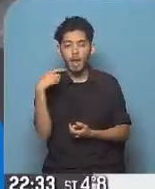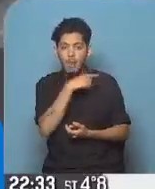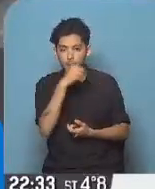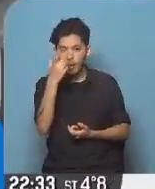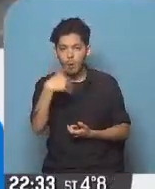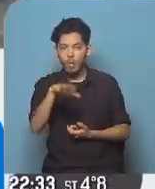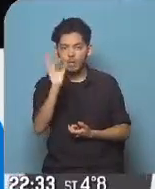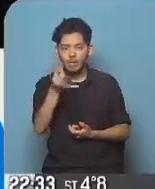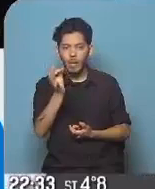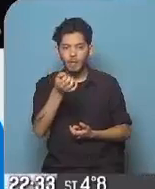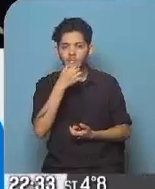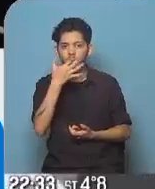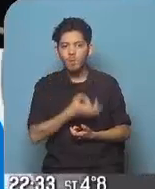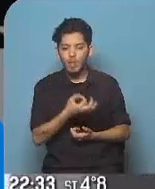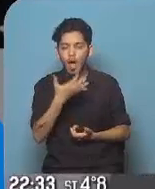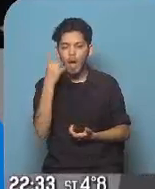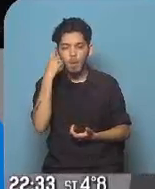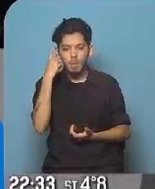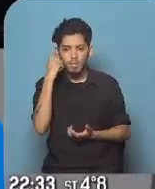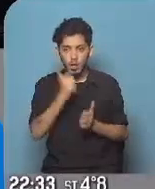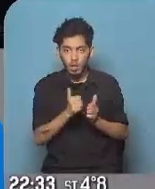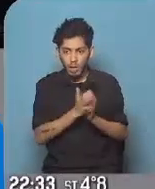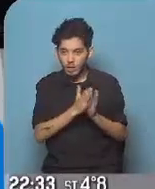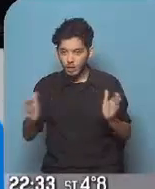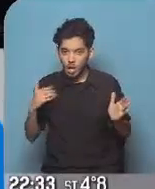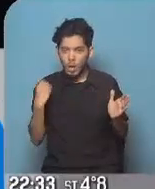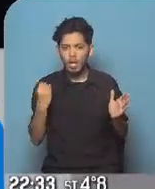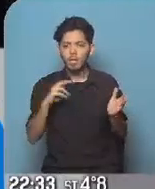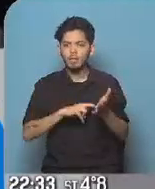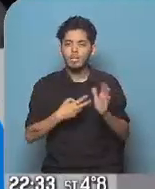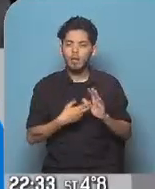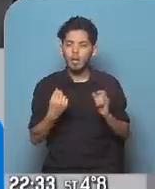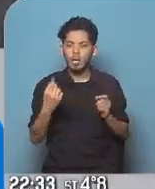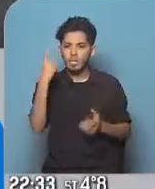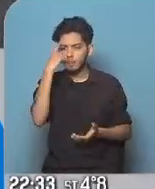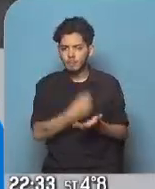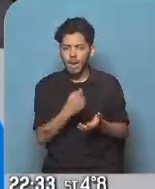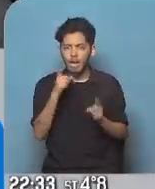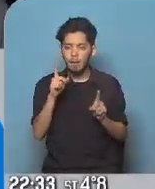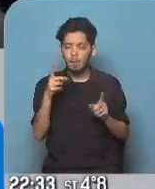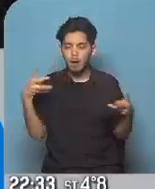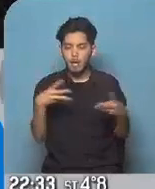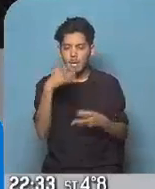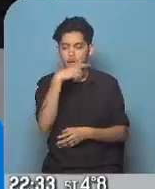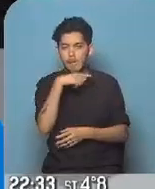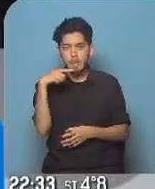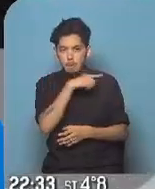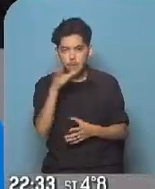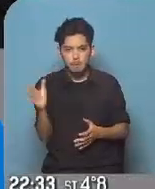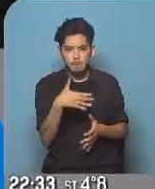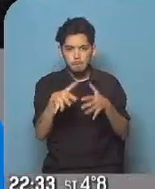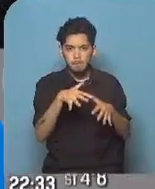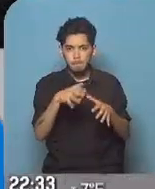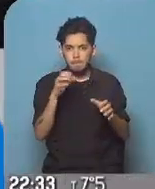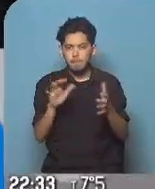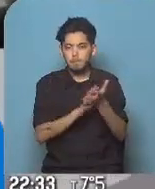los alemanes van a saber si verdaderamente aprendieron de la historia. Mm. Esto quiere decir que el trauma de la guerra en Alemania y con todo lo que está pasando no está